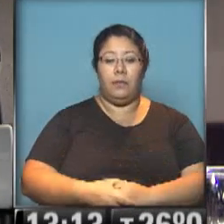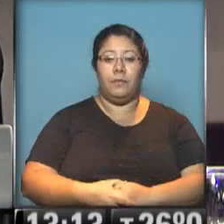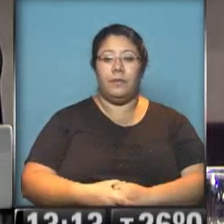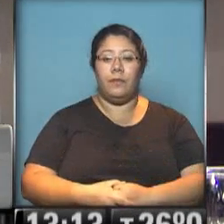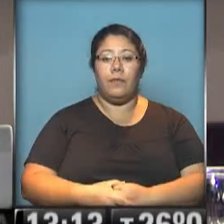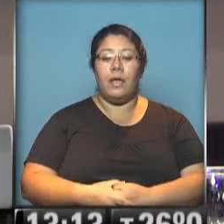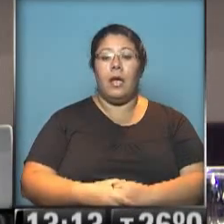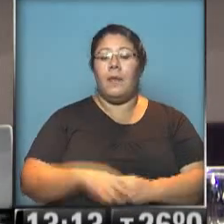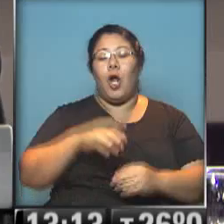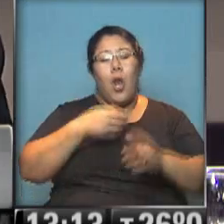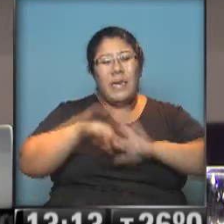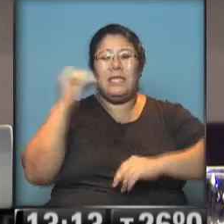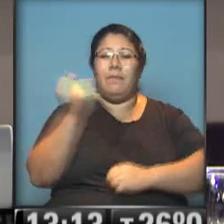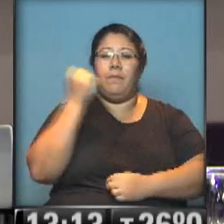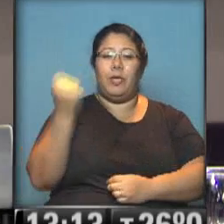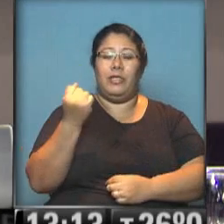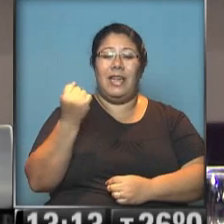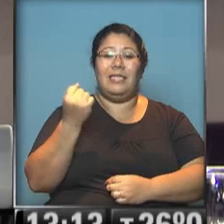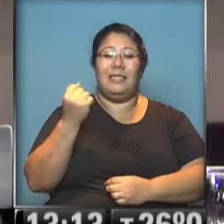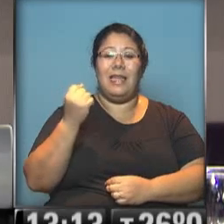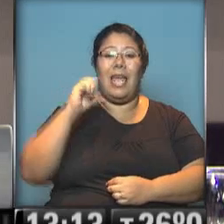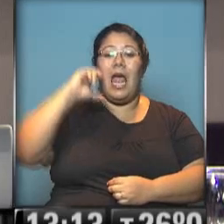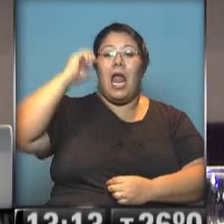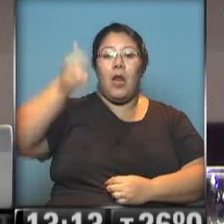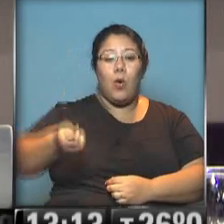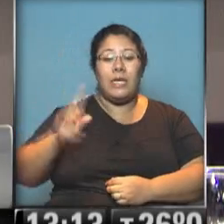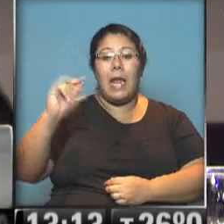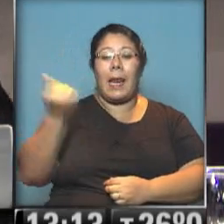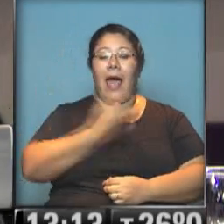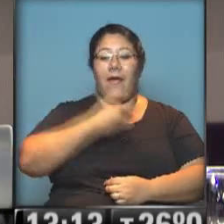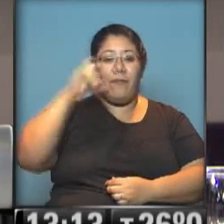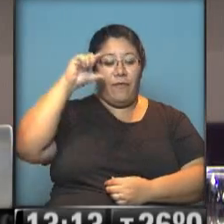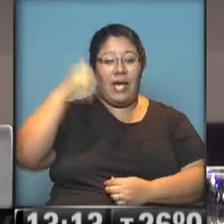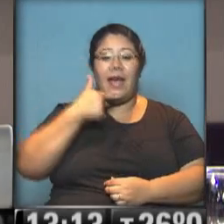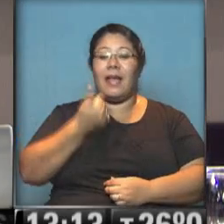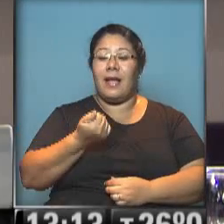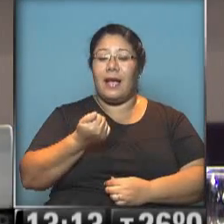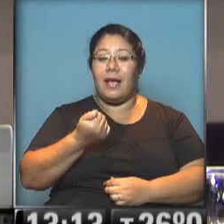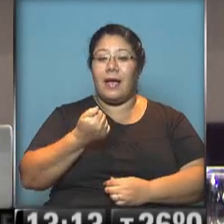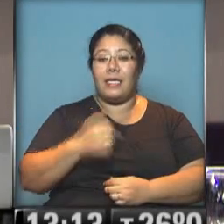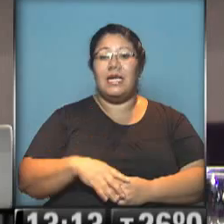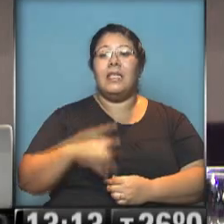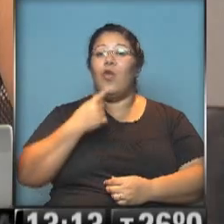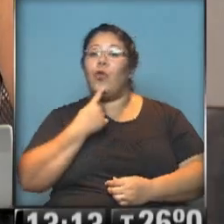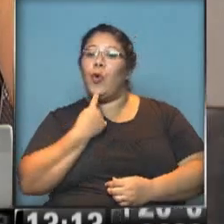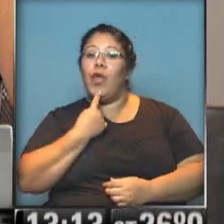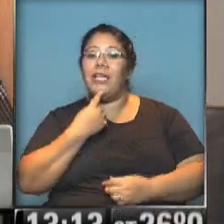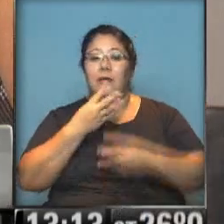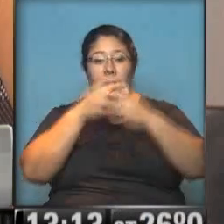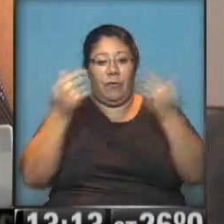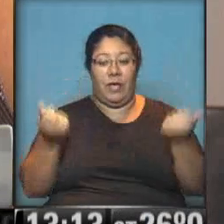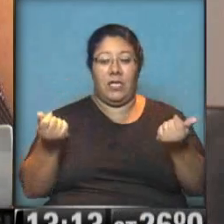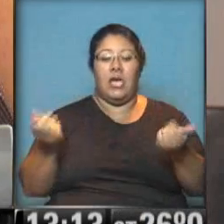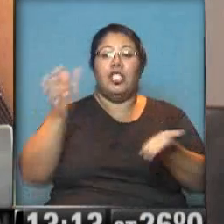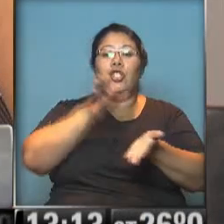lo más importante de esto y yo creo que rafecas por eso lo curso lo pública es despejar dudas sobre la existencia de estos documentos